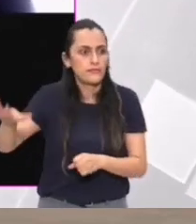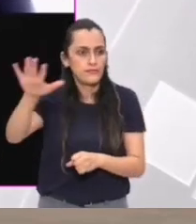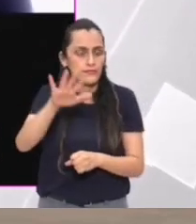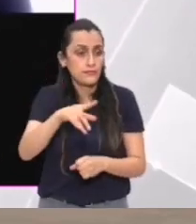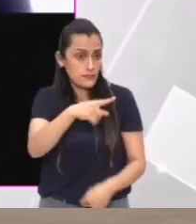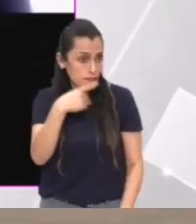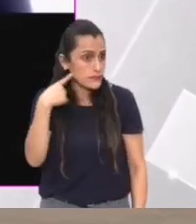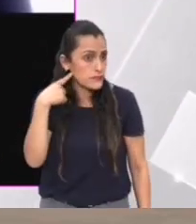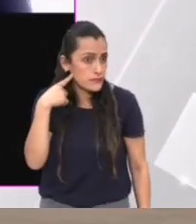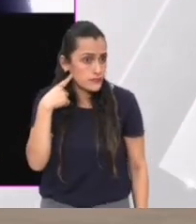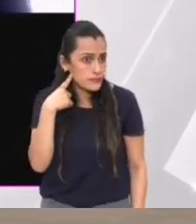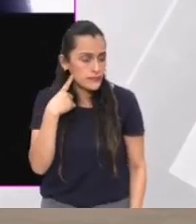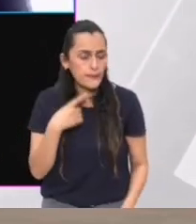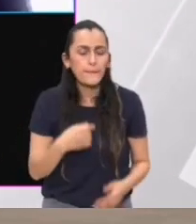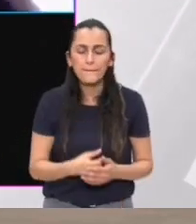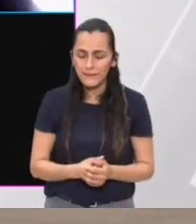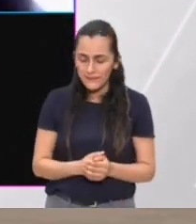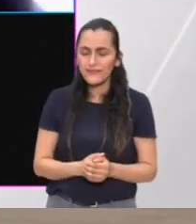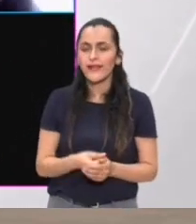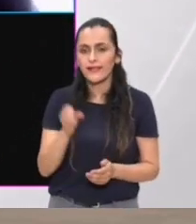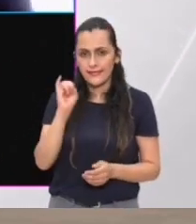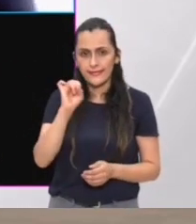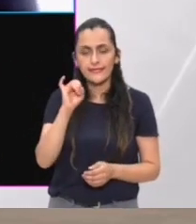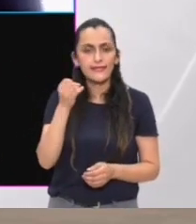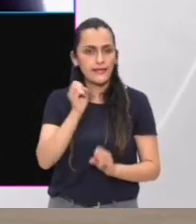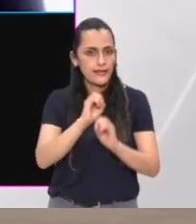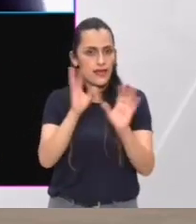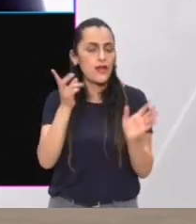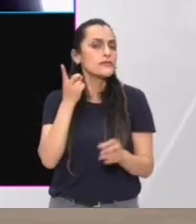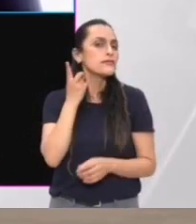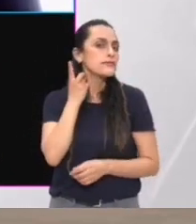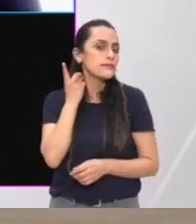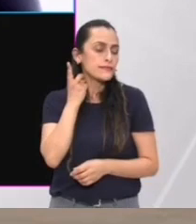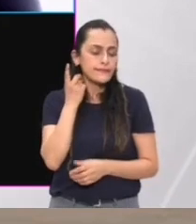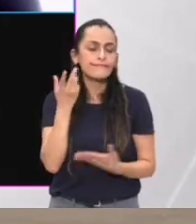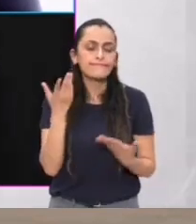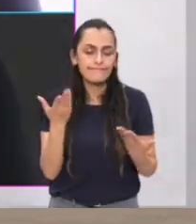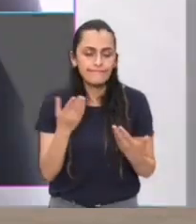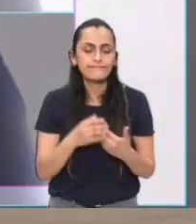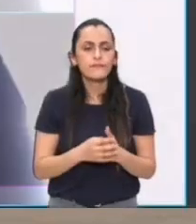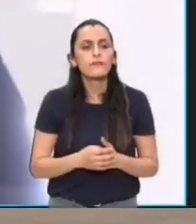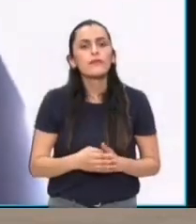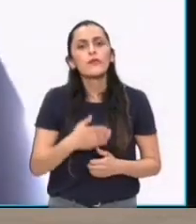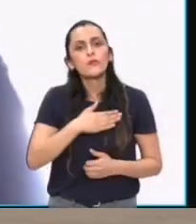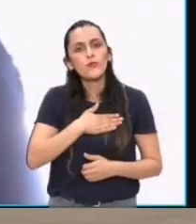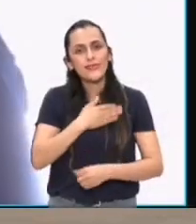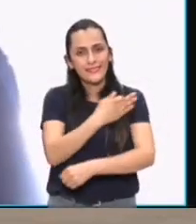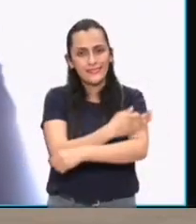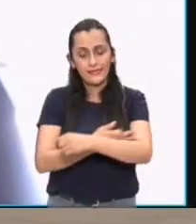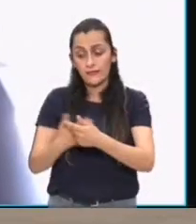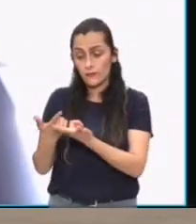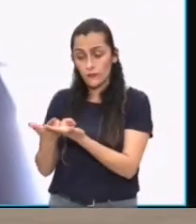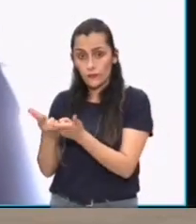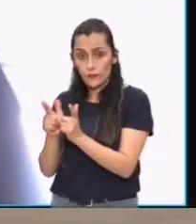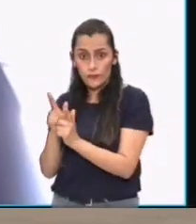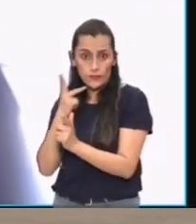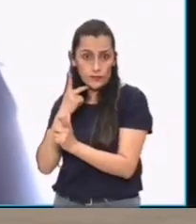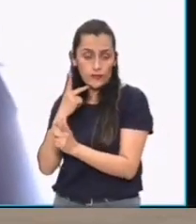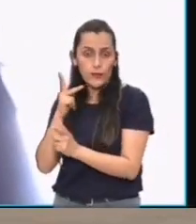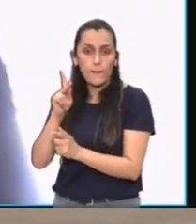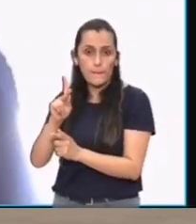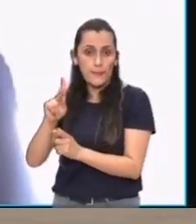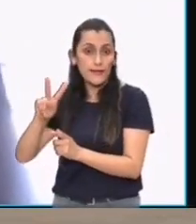¿Nos escucha, diputada? Claro que sí. Buenas tardes. Primero mencionarles que para el Partido Verde el tema de salud es un tema